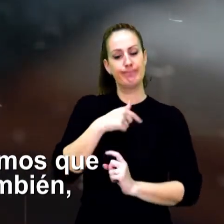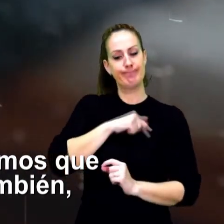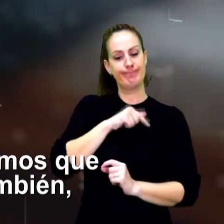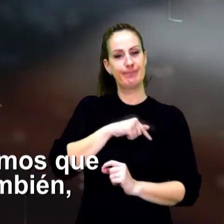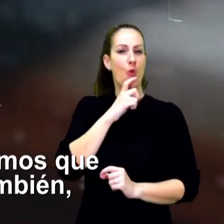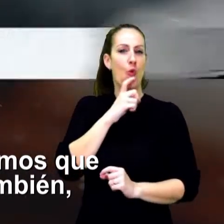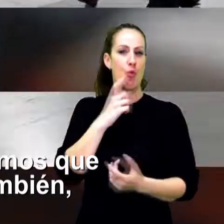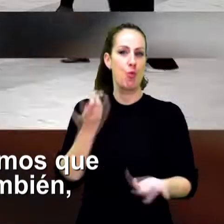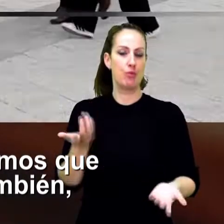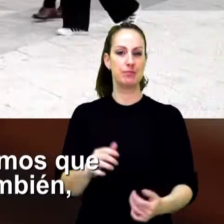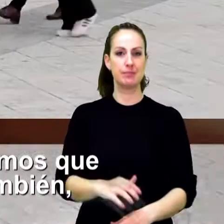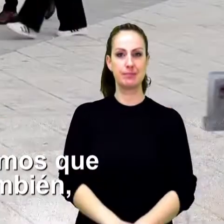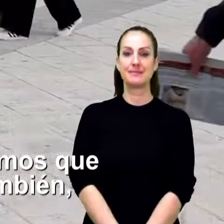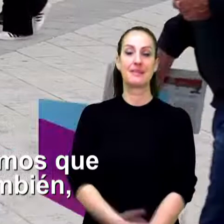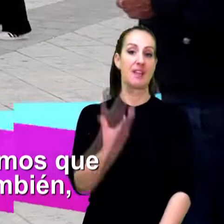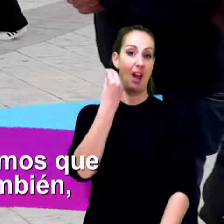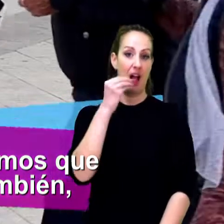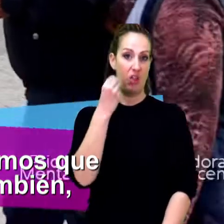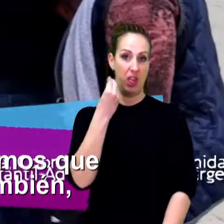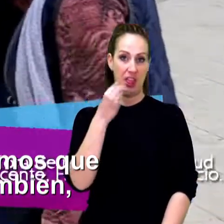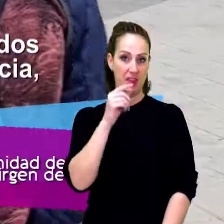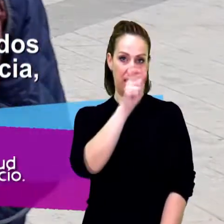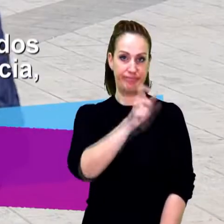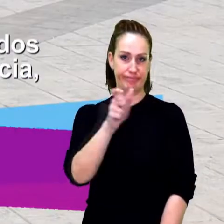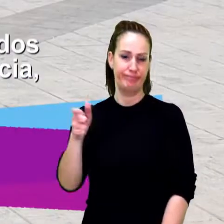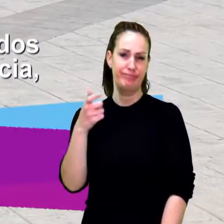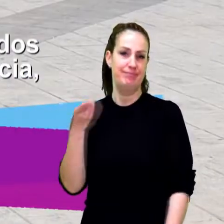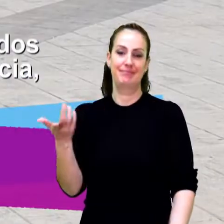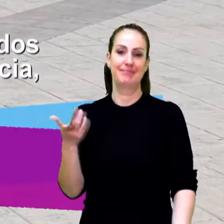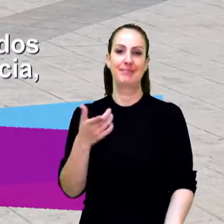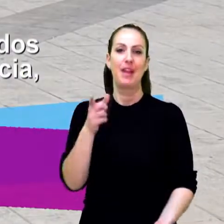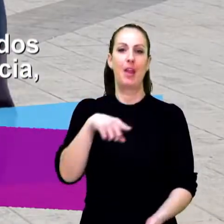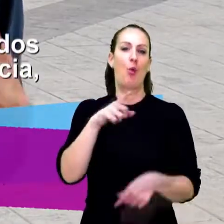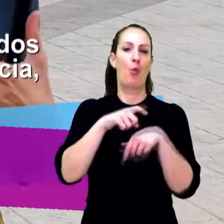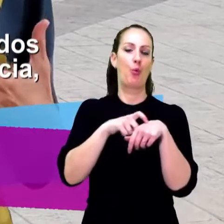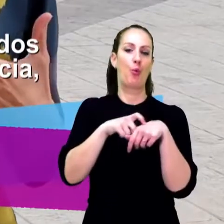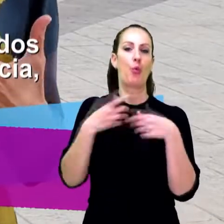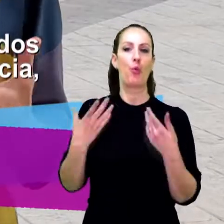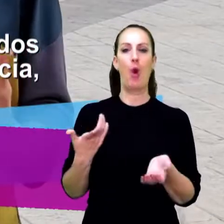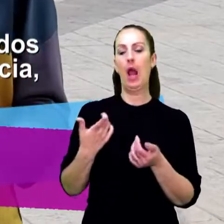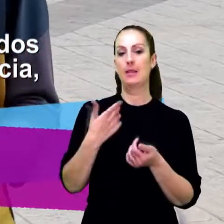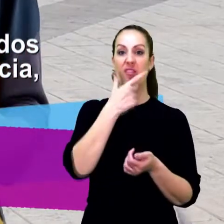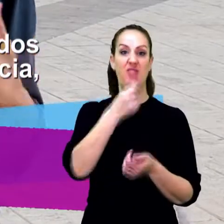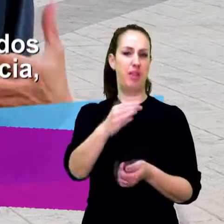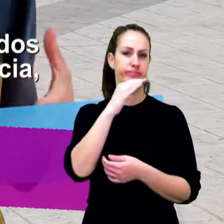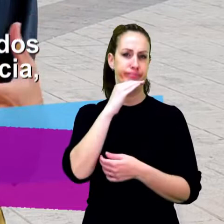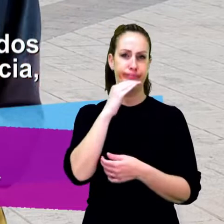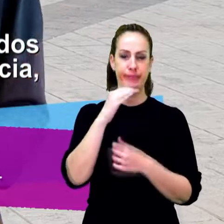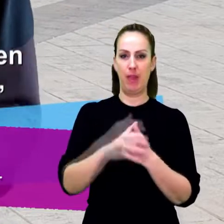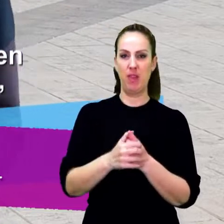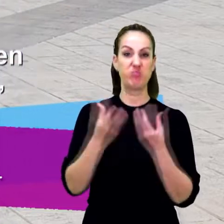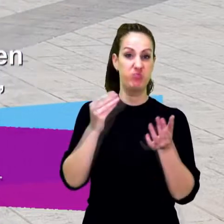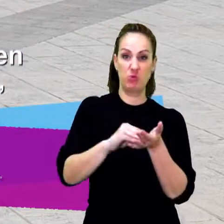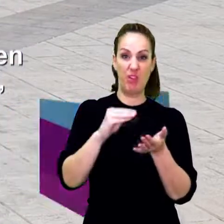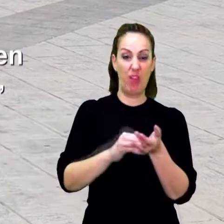emocionalmente. Adolescentes, tenemos que tener en cuenta que es muy frecuente también la irritabilidad, que se encuentren enfadados por cosas que no tienen